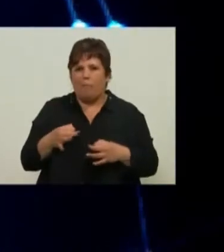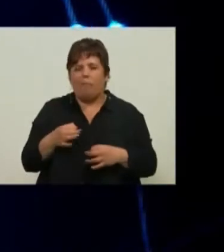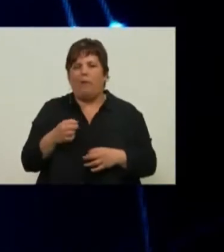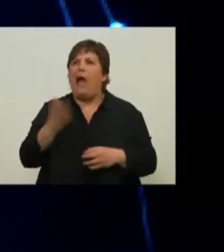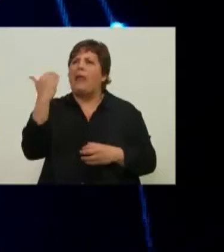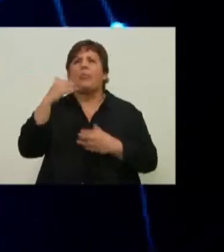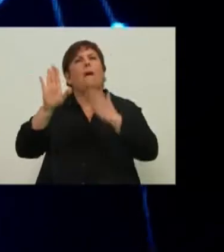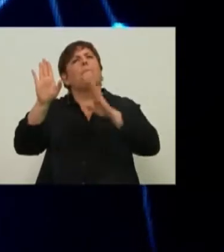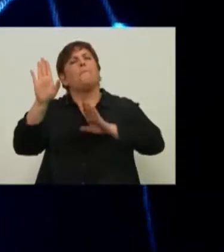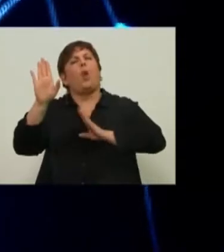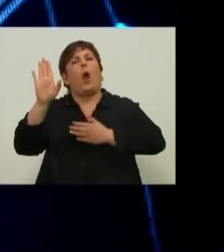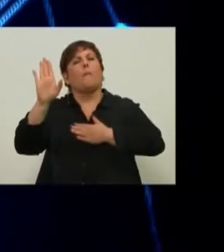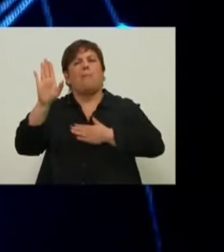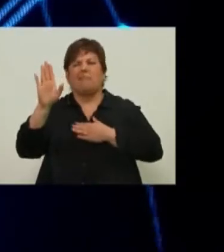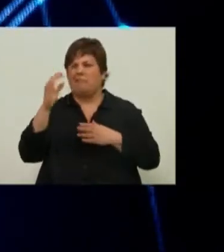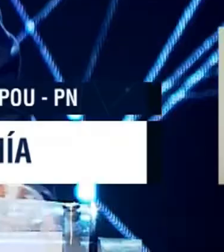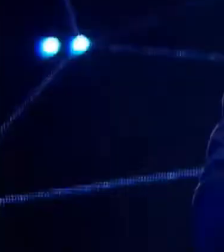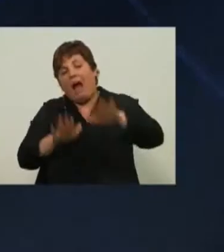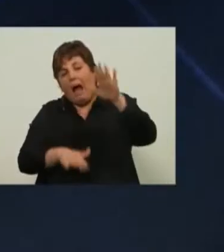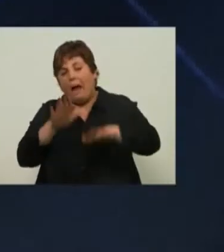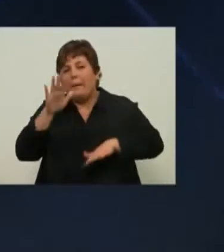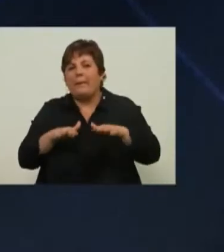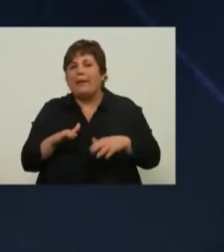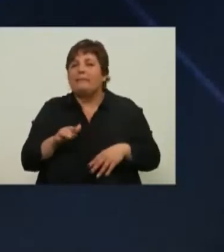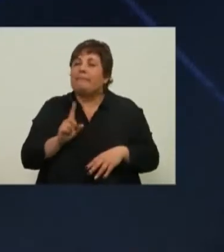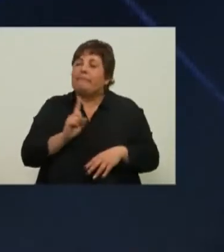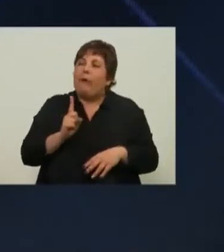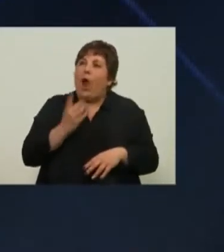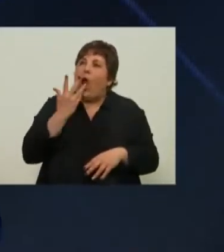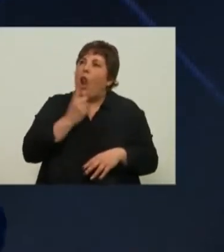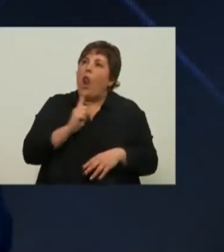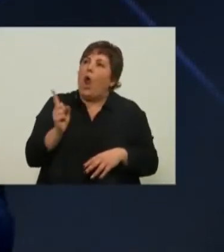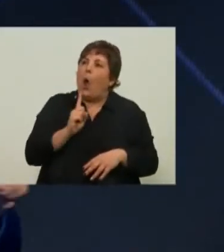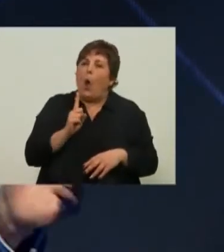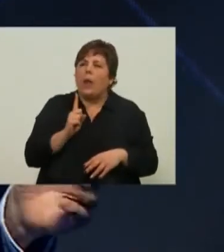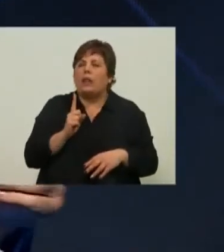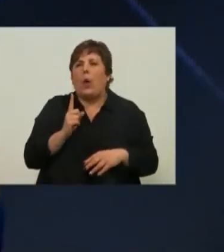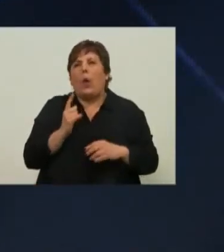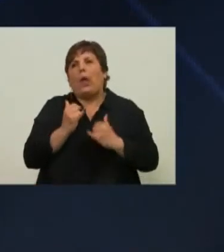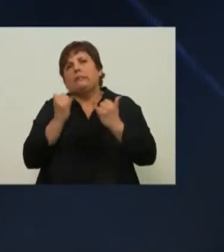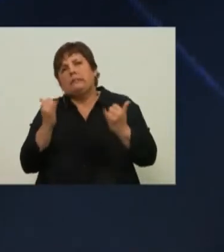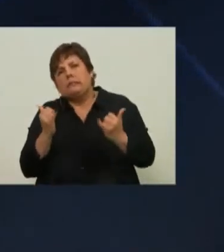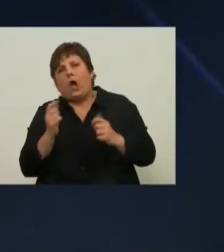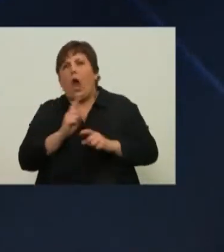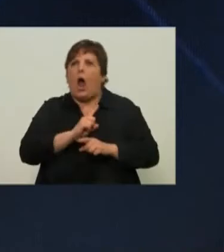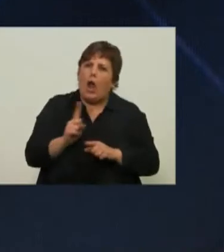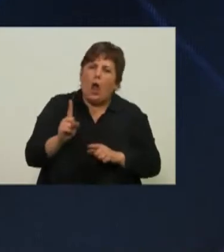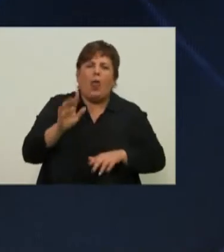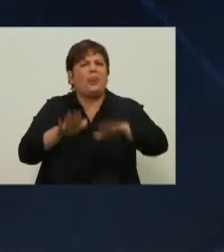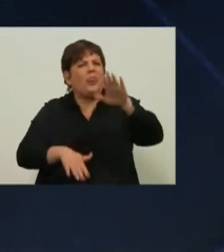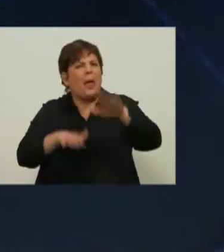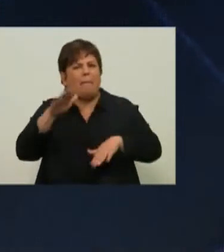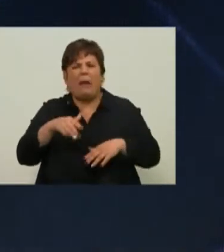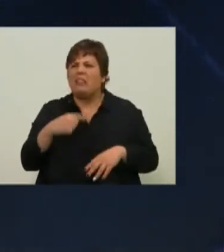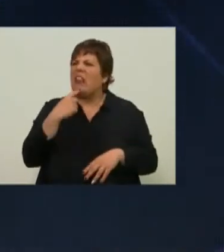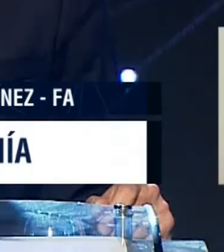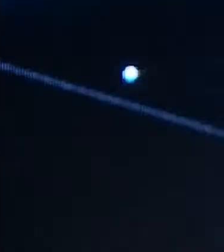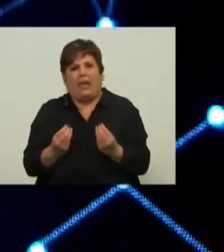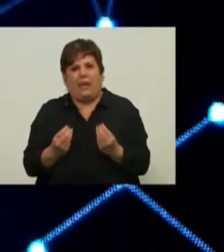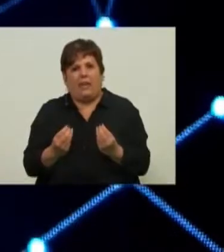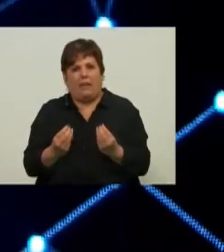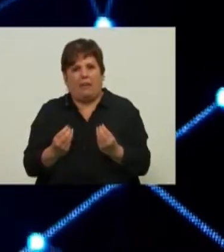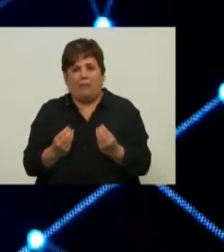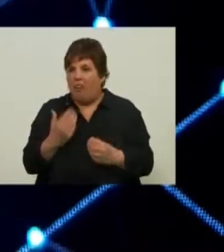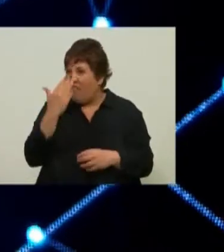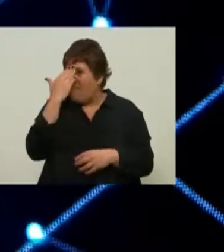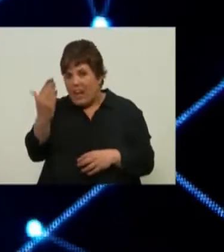promesas y por ende no es creíble. No nos gusta que un día sí y el otro también se trate de decir que está todo mal. Si